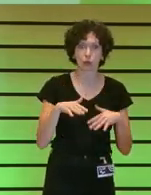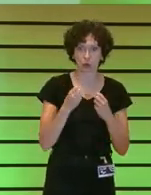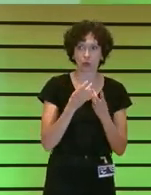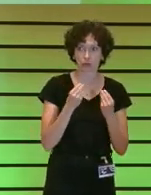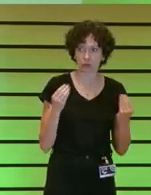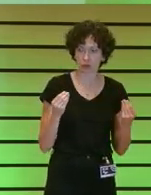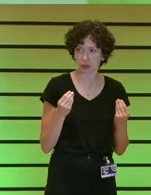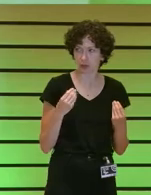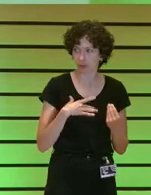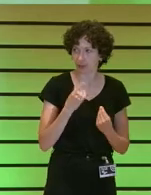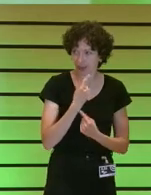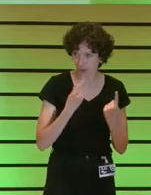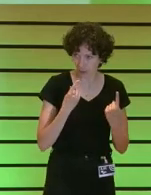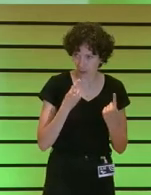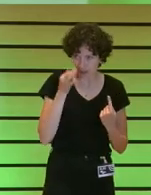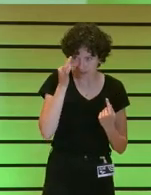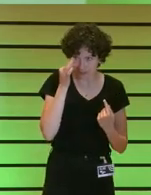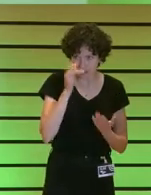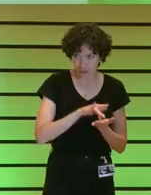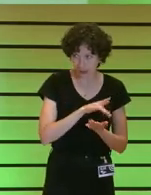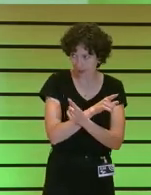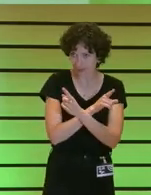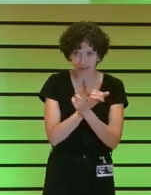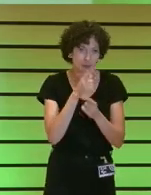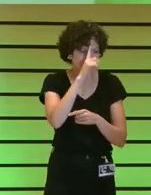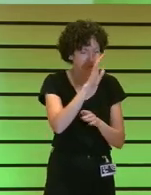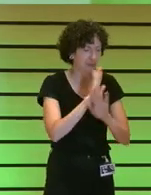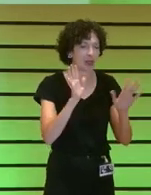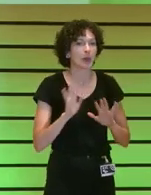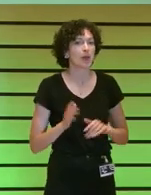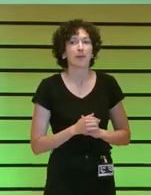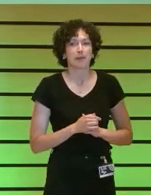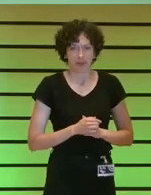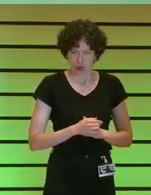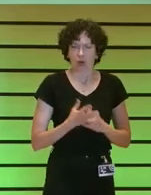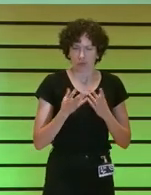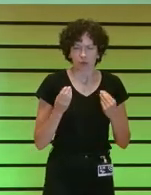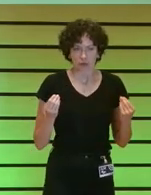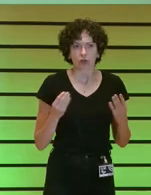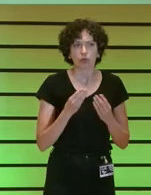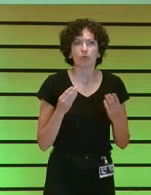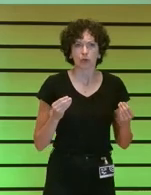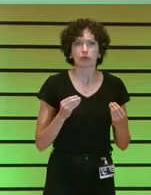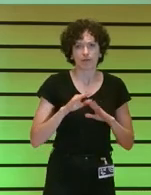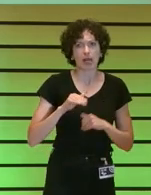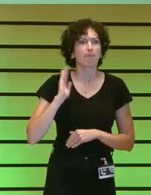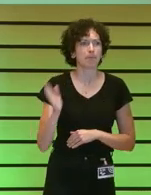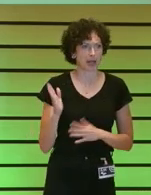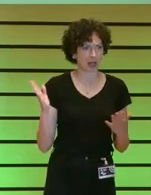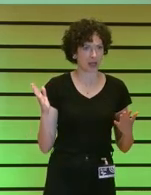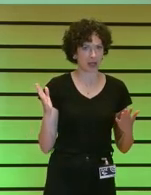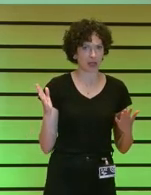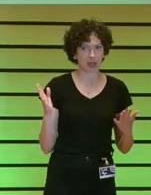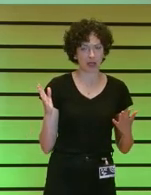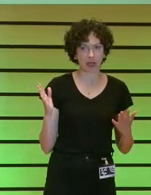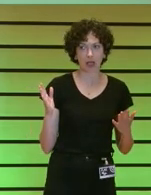igual hay algún caso concreto por aquí No lo sé Bueno lo sé desconozco unas cuantas y unos cuantos efectivamente sí eso